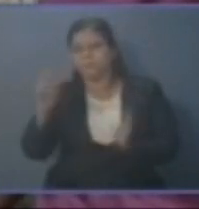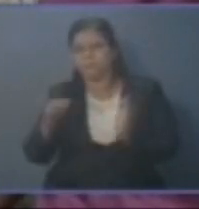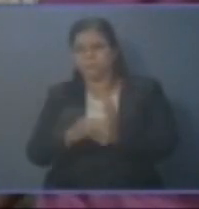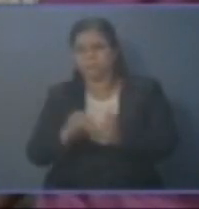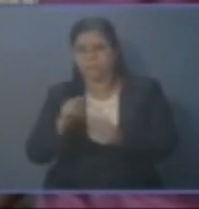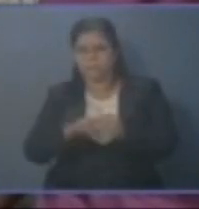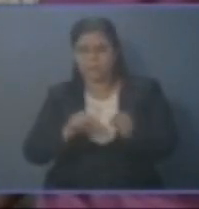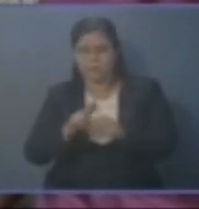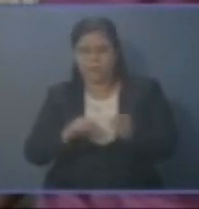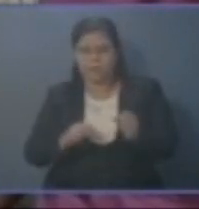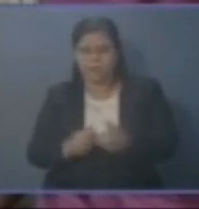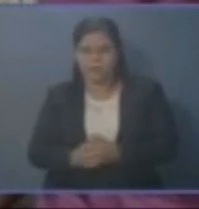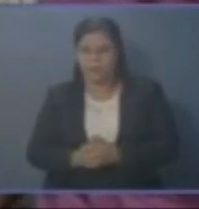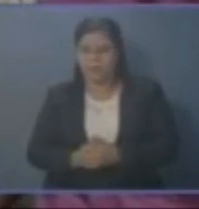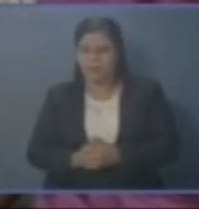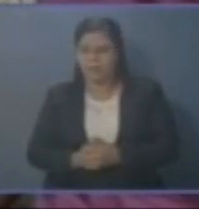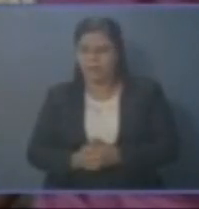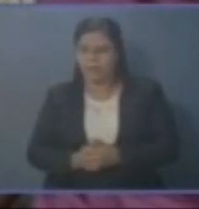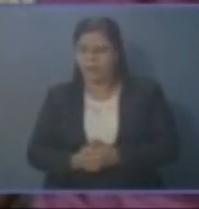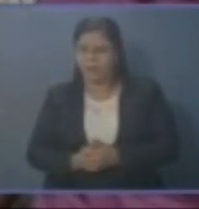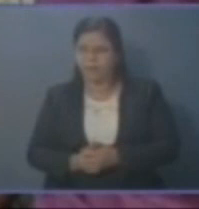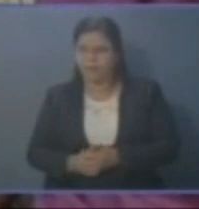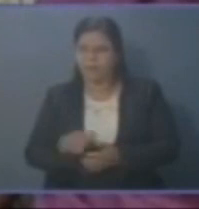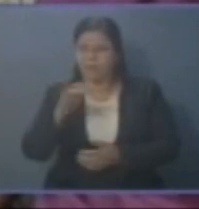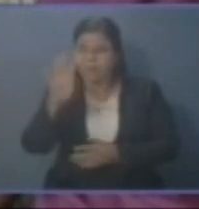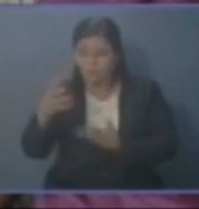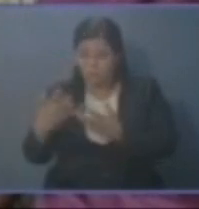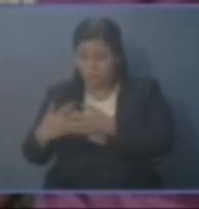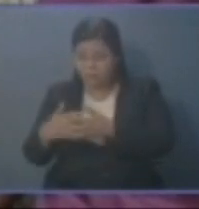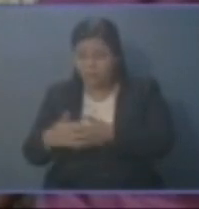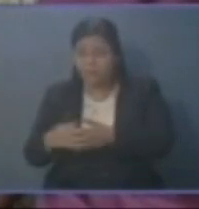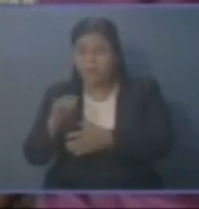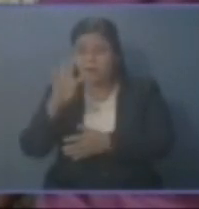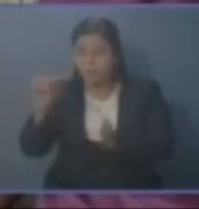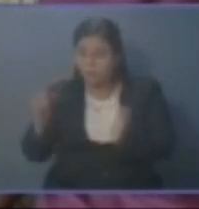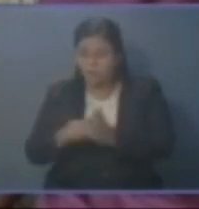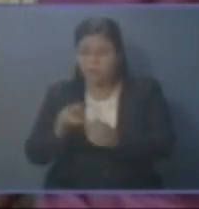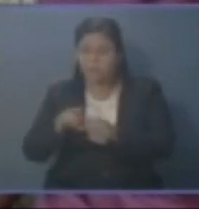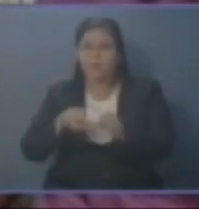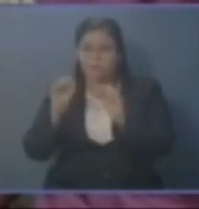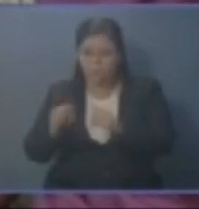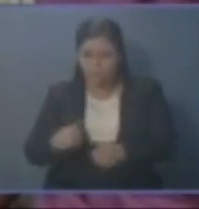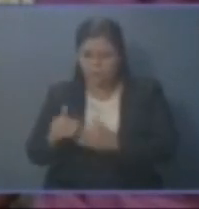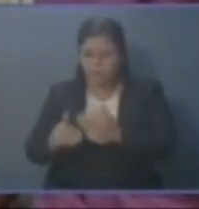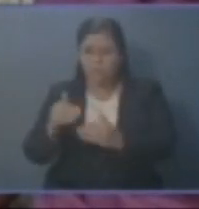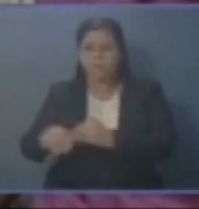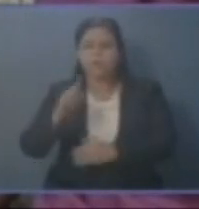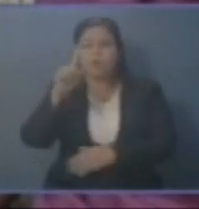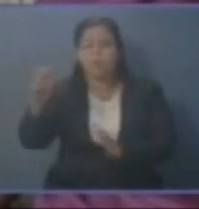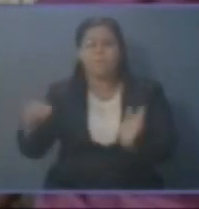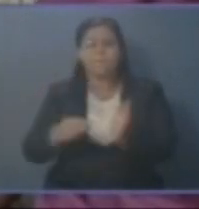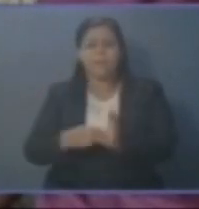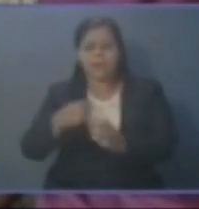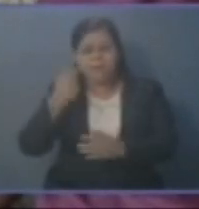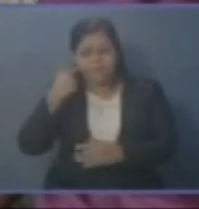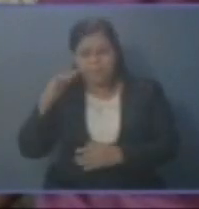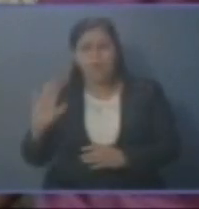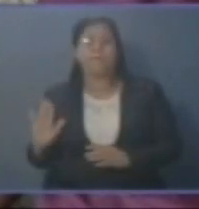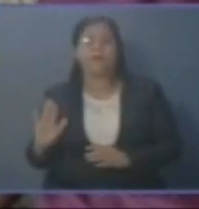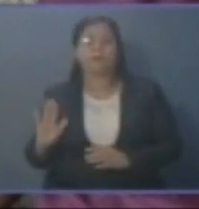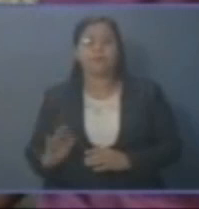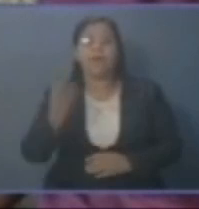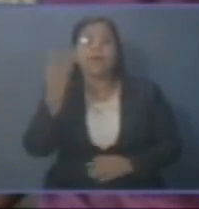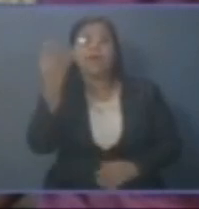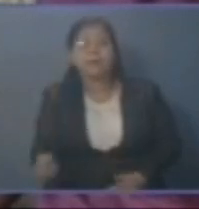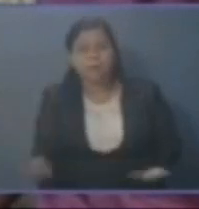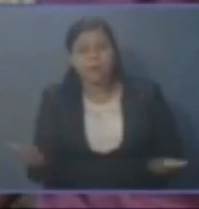$4,000, una máquina. Sí, una máquina, y una máquina puede producir hasta 1.000 pruebas de PCR en el